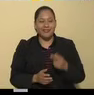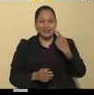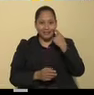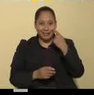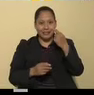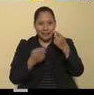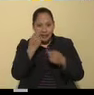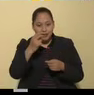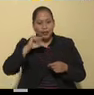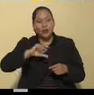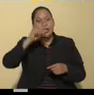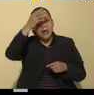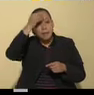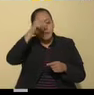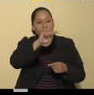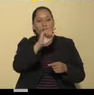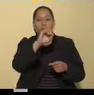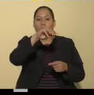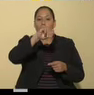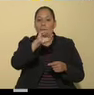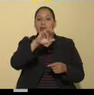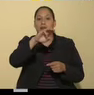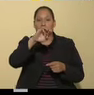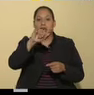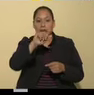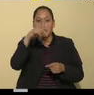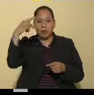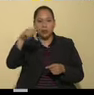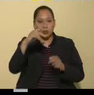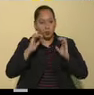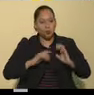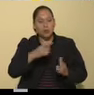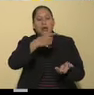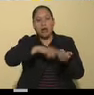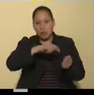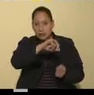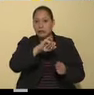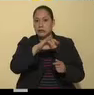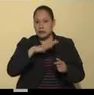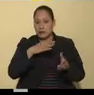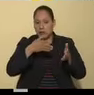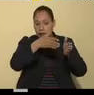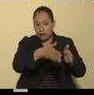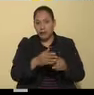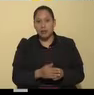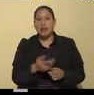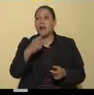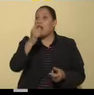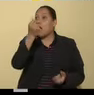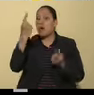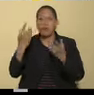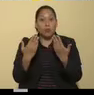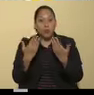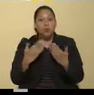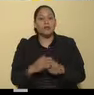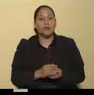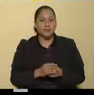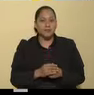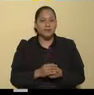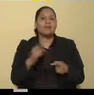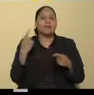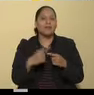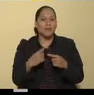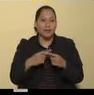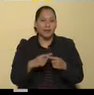que aprendimos. Tomás Mejía, sus restos sí están aquí en el Panteón de San Fernando, pero los que no están son los